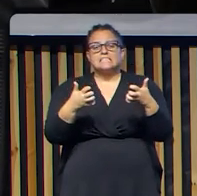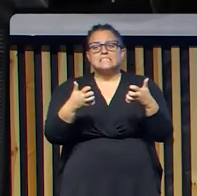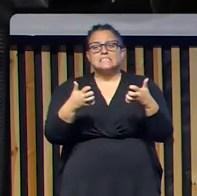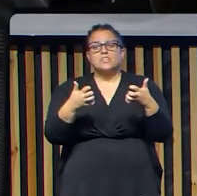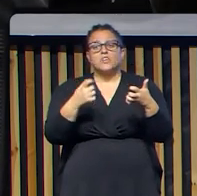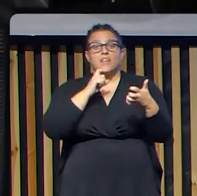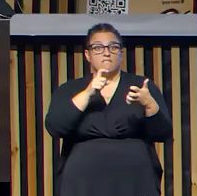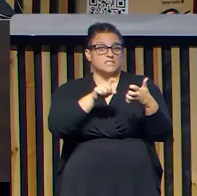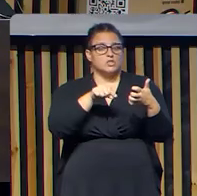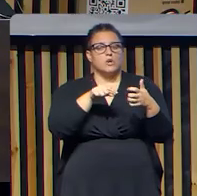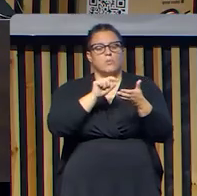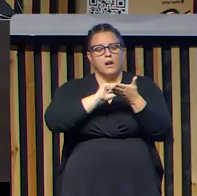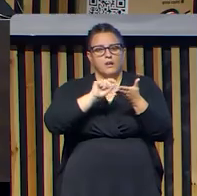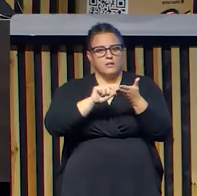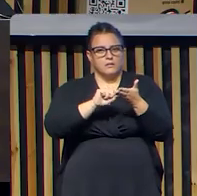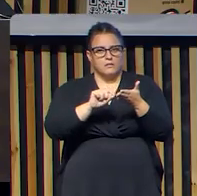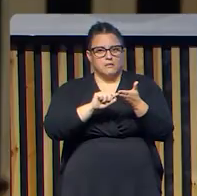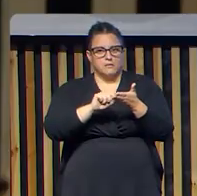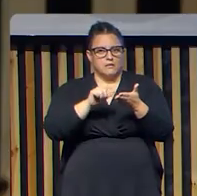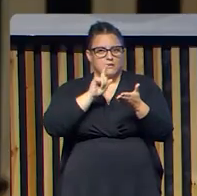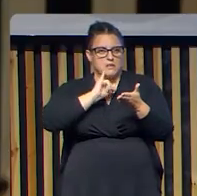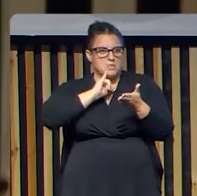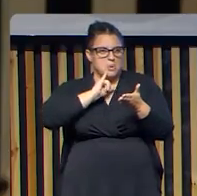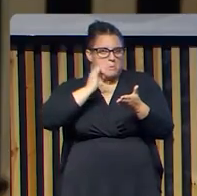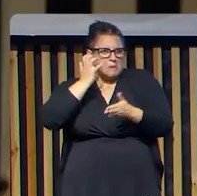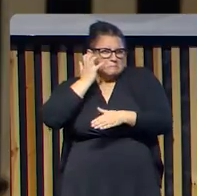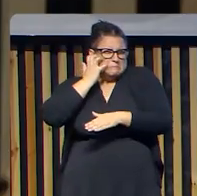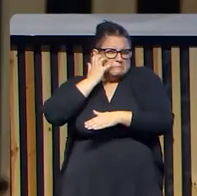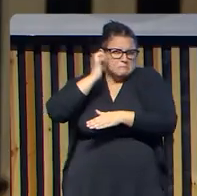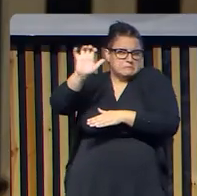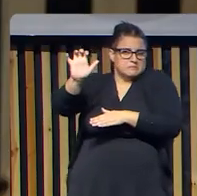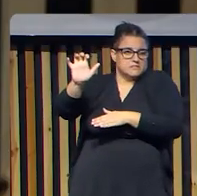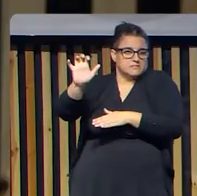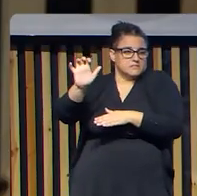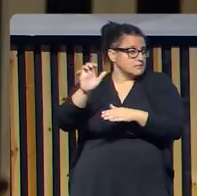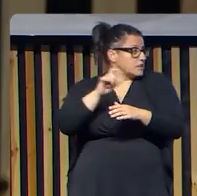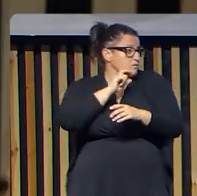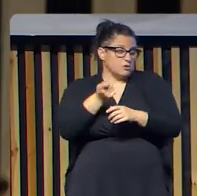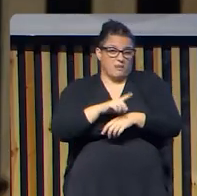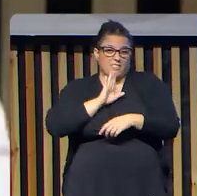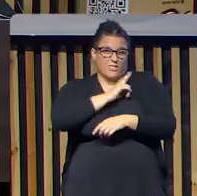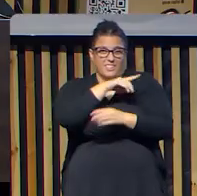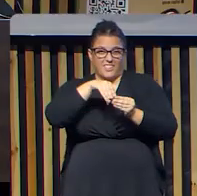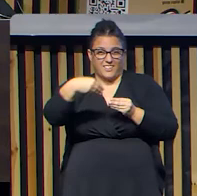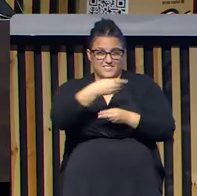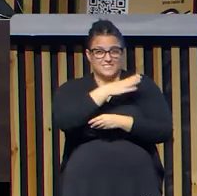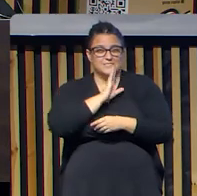alienígena para casi todos nosotros era un aviso tipo esto no